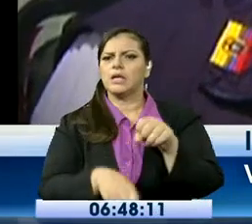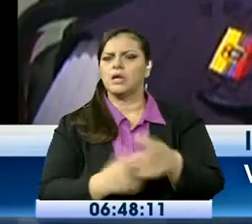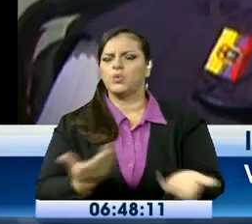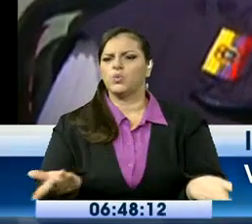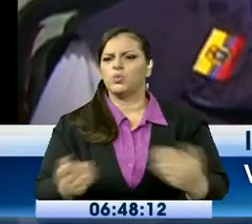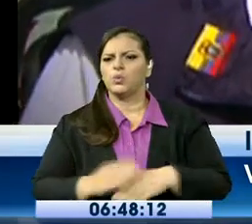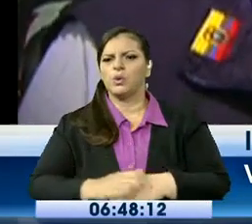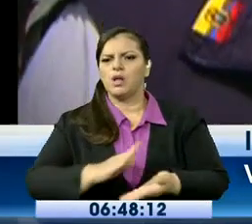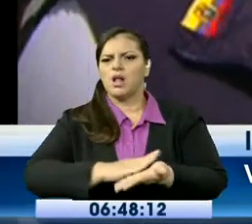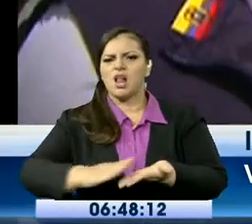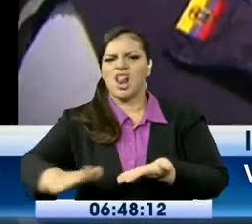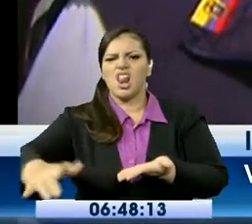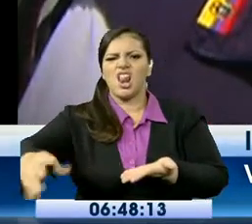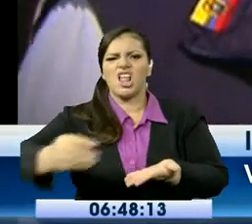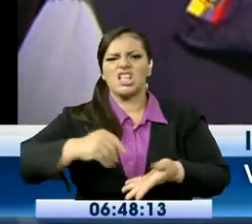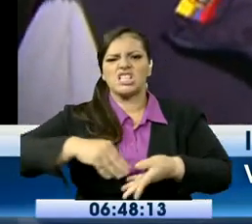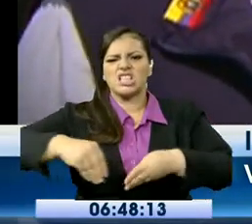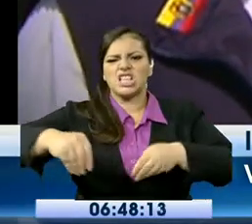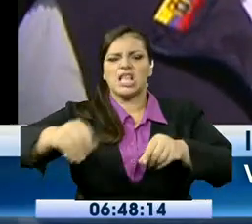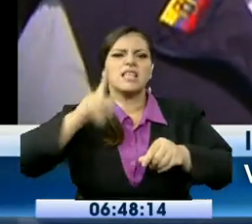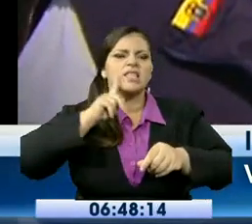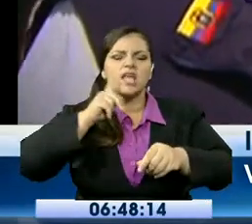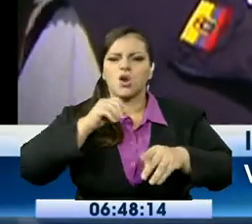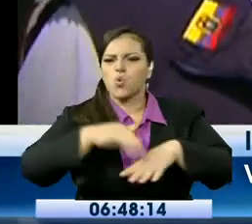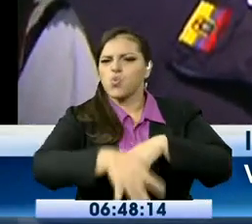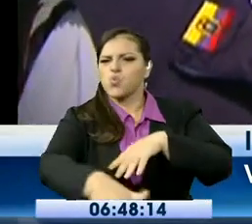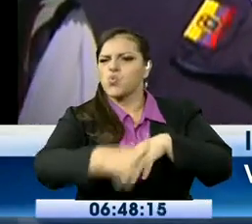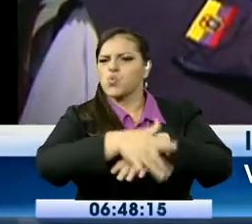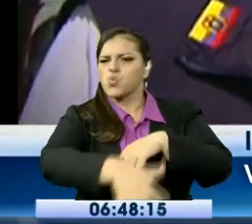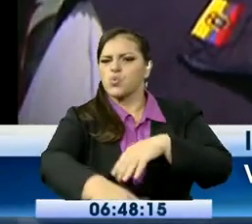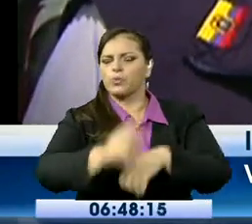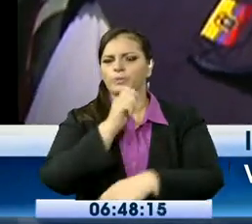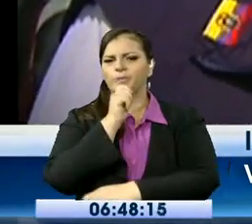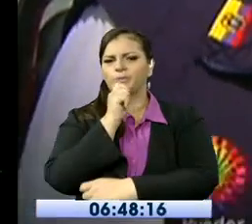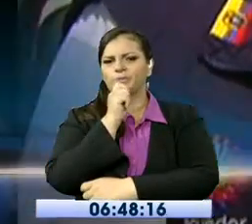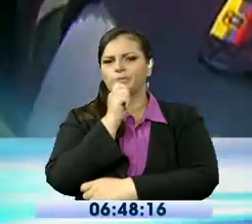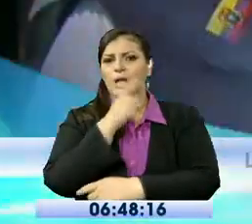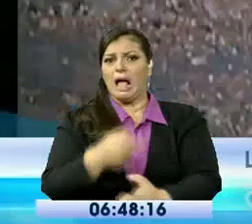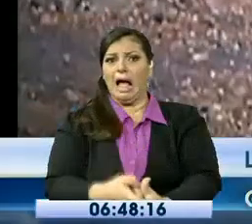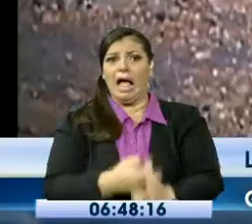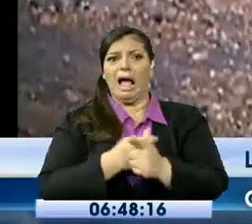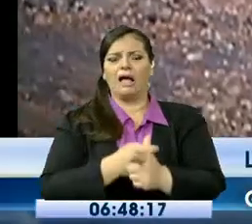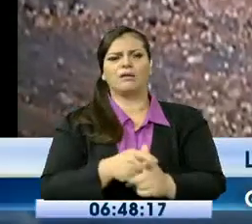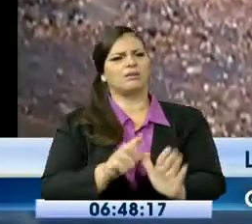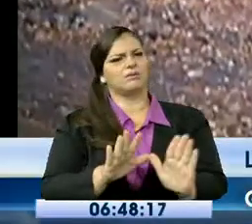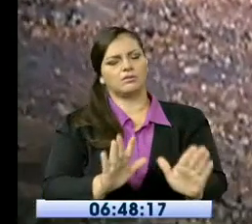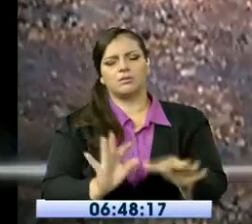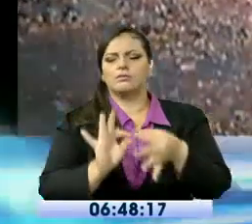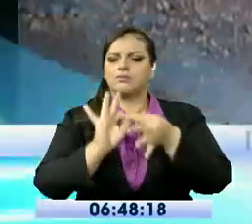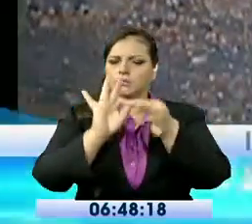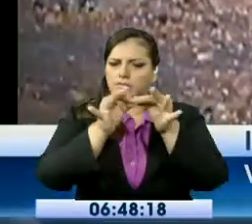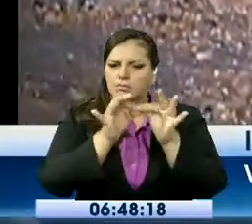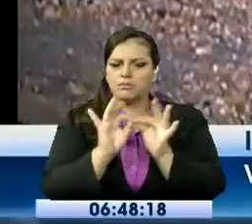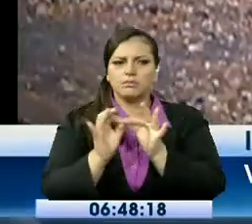mayor consideración, pero está previsto. Riesgos también pues está a la alerta de esta situación. Informó Julio César Saona.